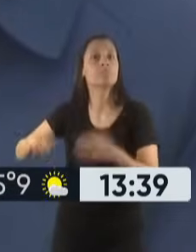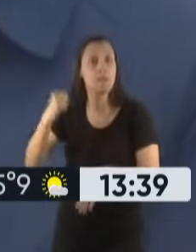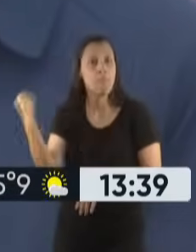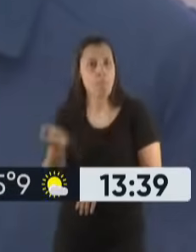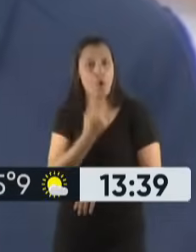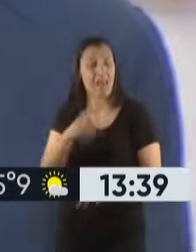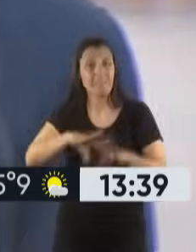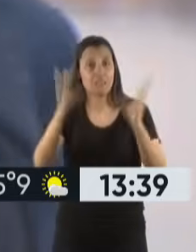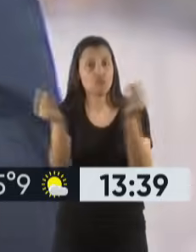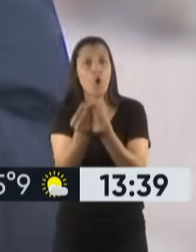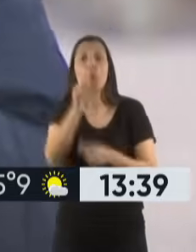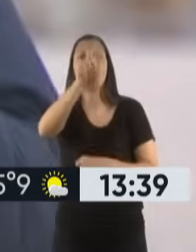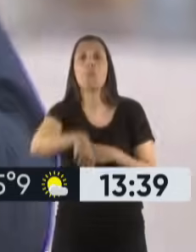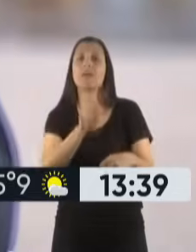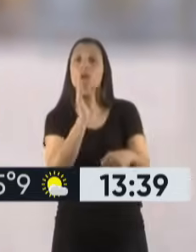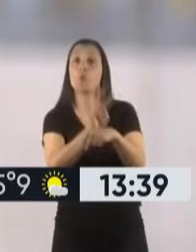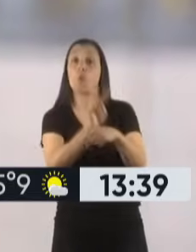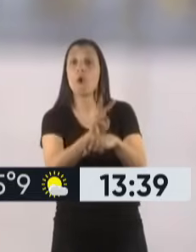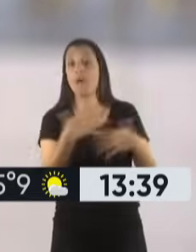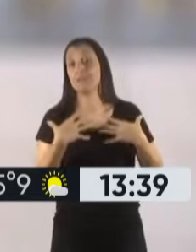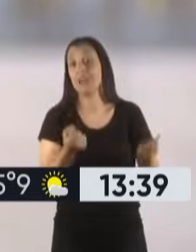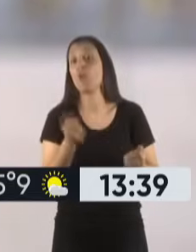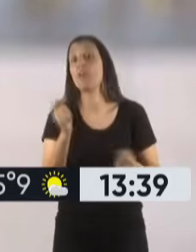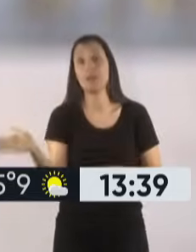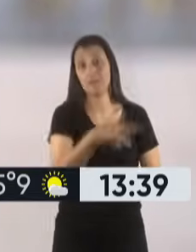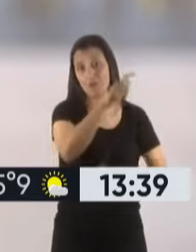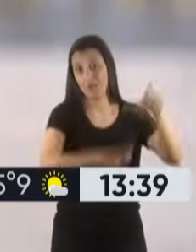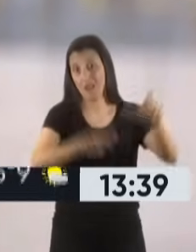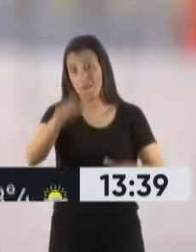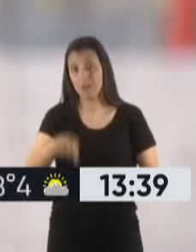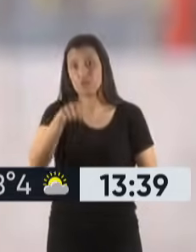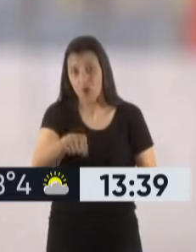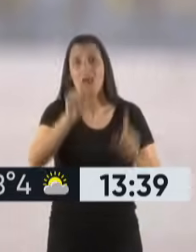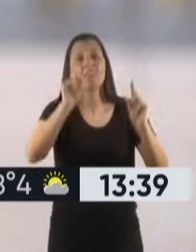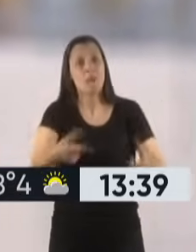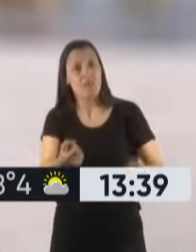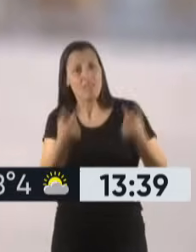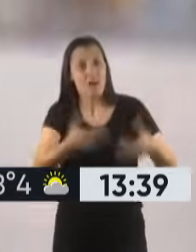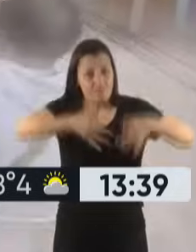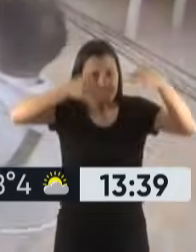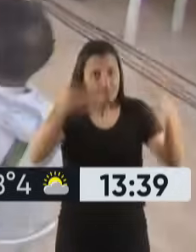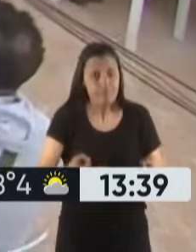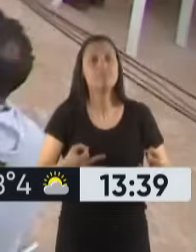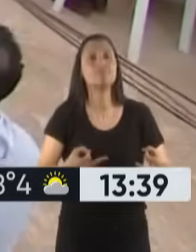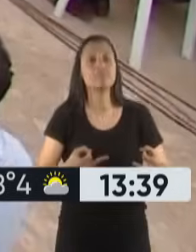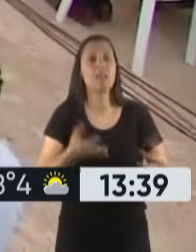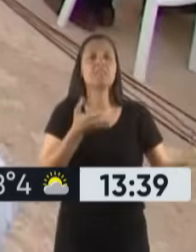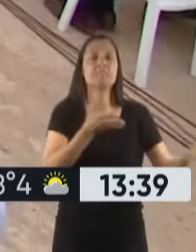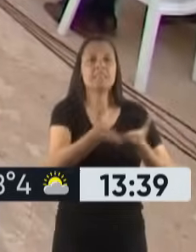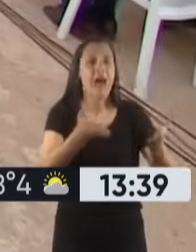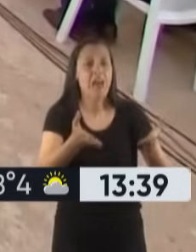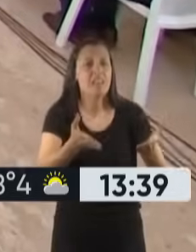como mecanismo de protección de la salud de nuestra gente, como mecanismo de garantía de los